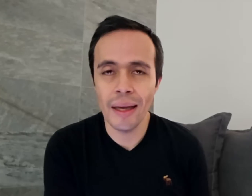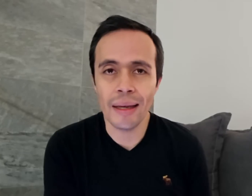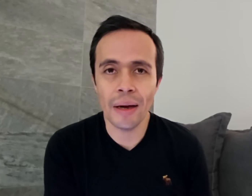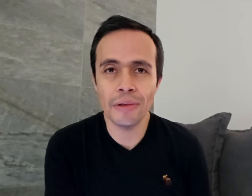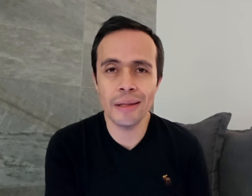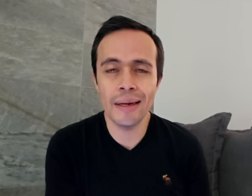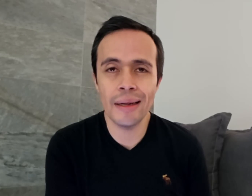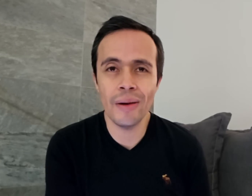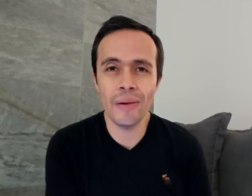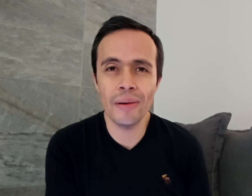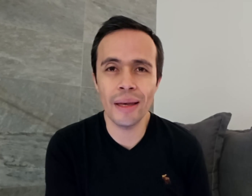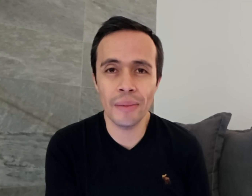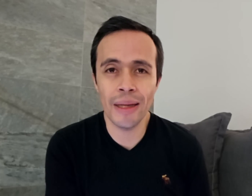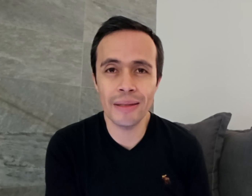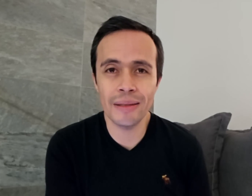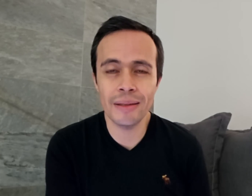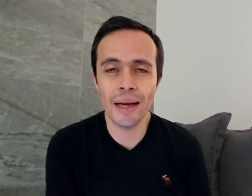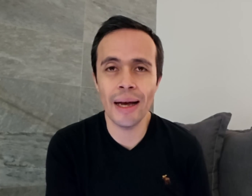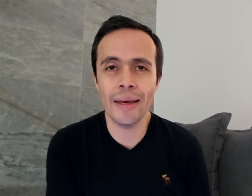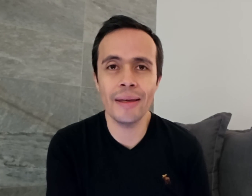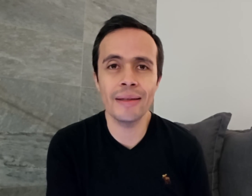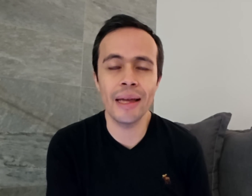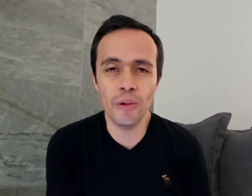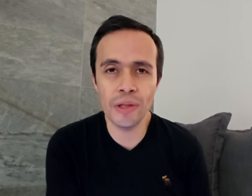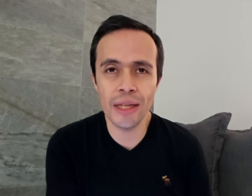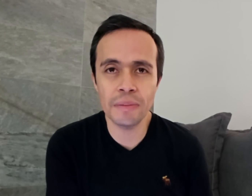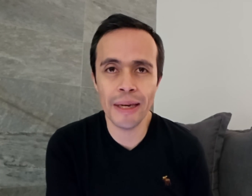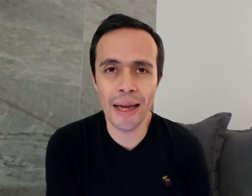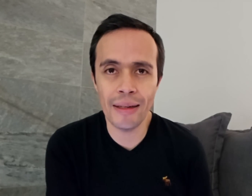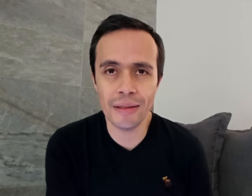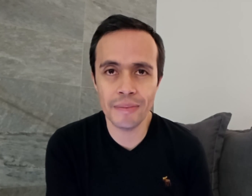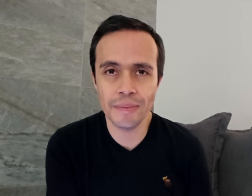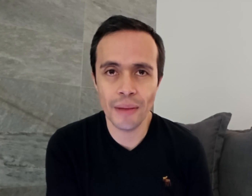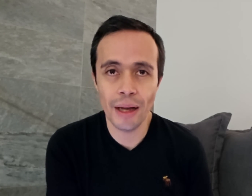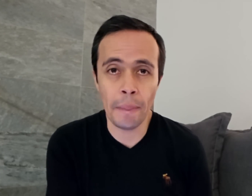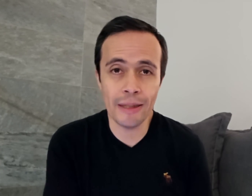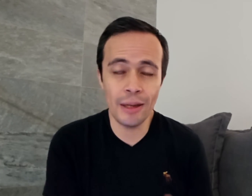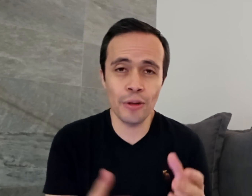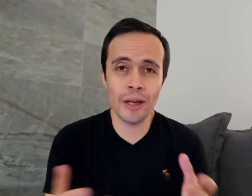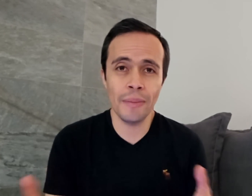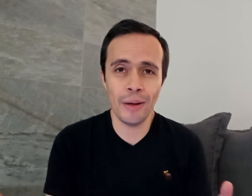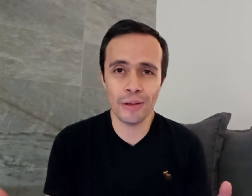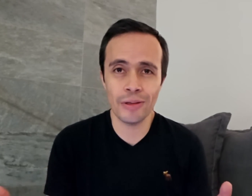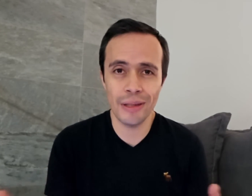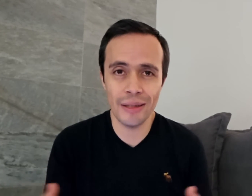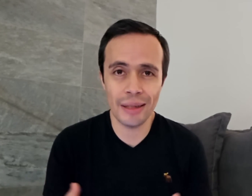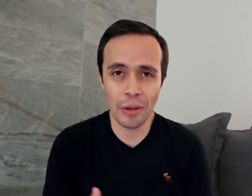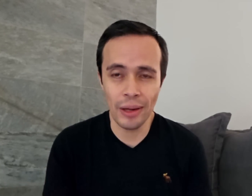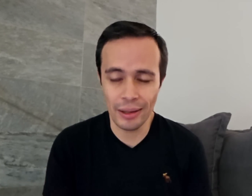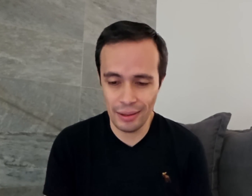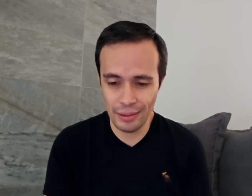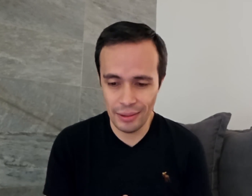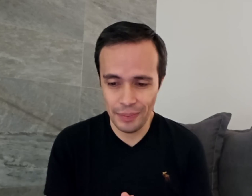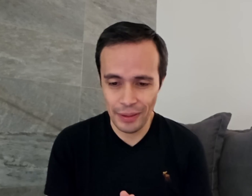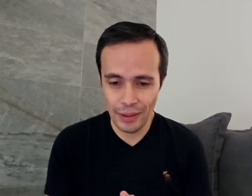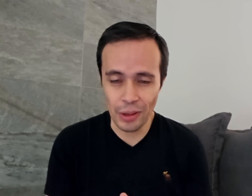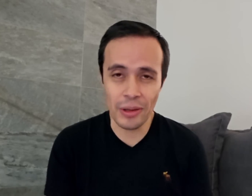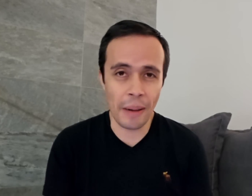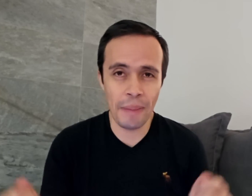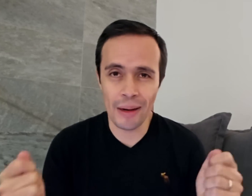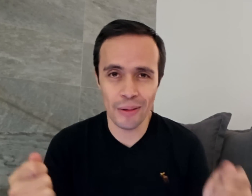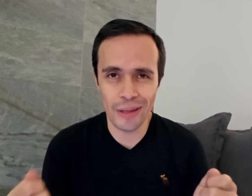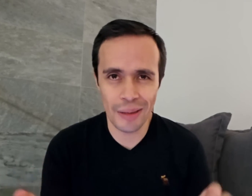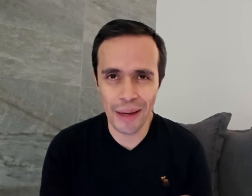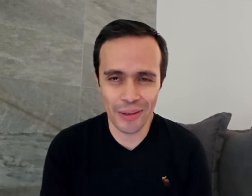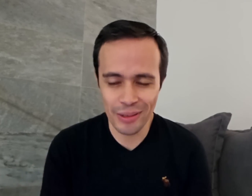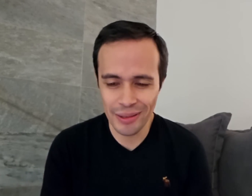libere el cauce del río y además hay denuncias penales. Aparecieron los hermanos de César Duarte con